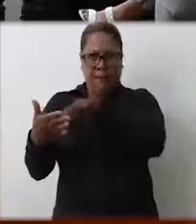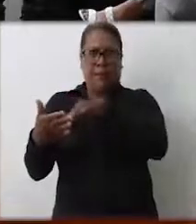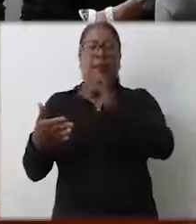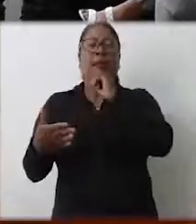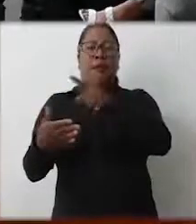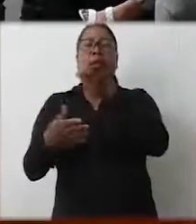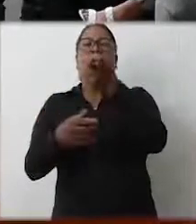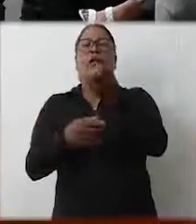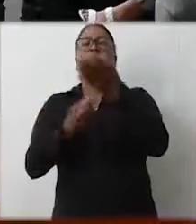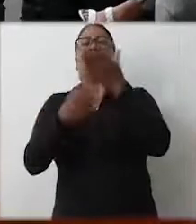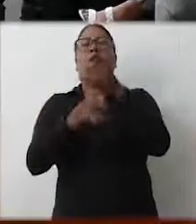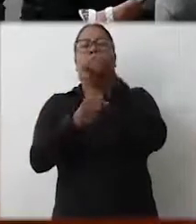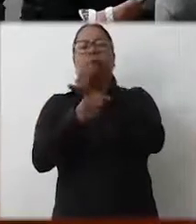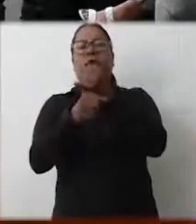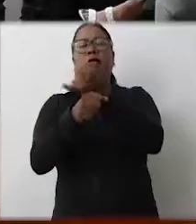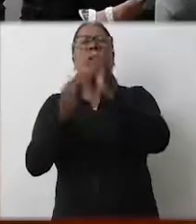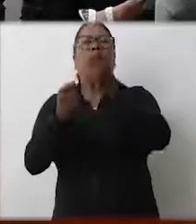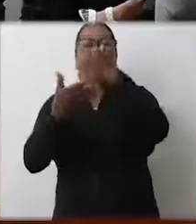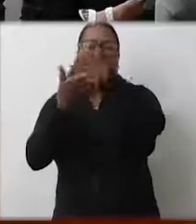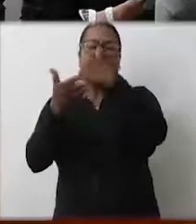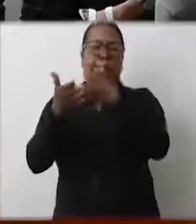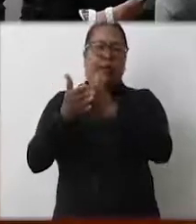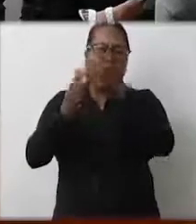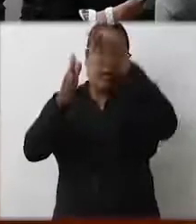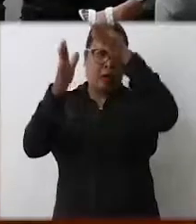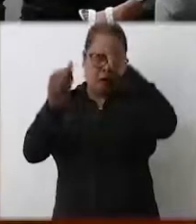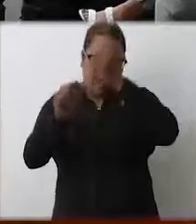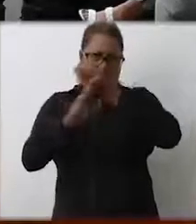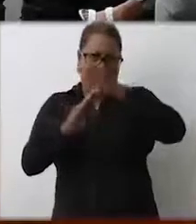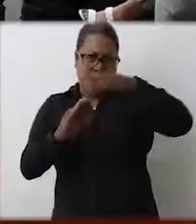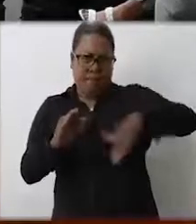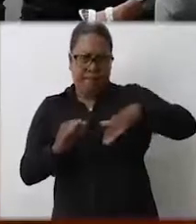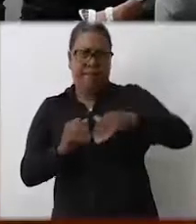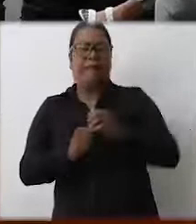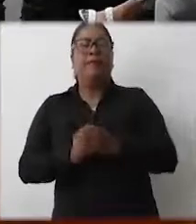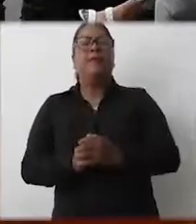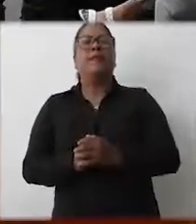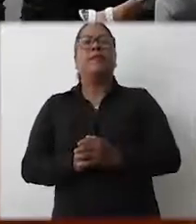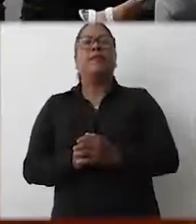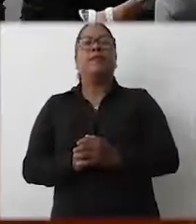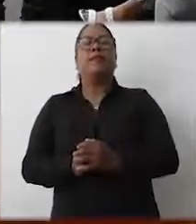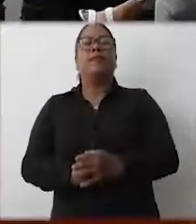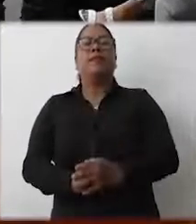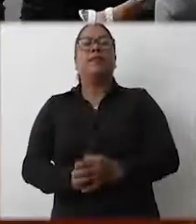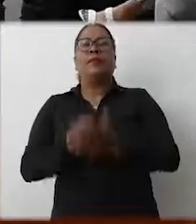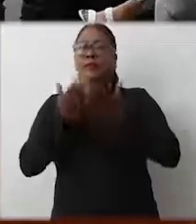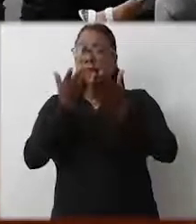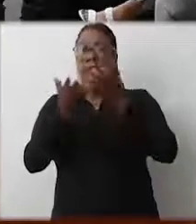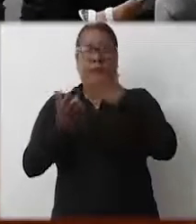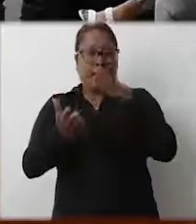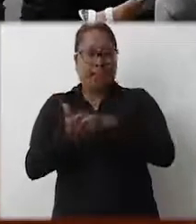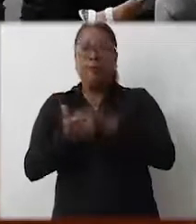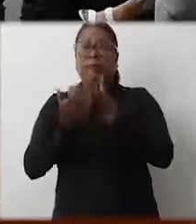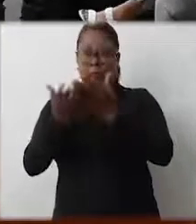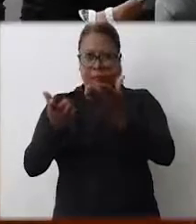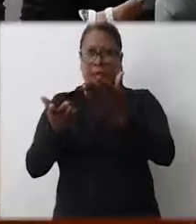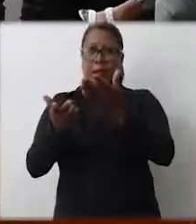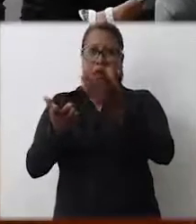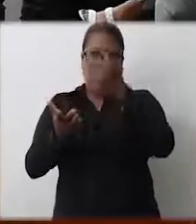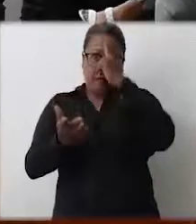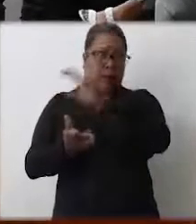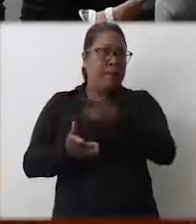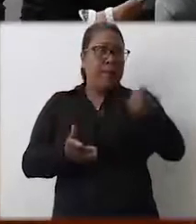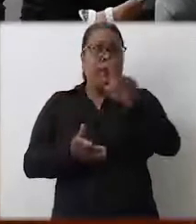de acta de la sesión ordinaria de Cabildo de fecha 10 de febrero, así como del acta de la sesión extraordinaria de Cabildo de fecha 14 de